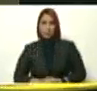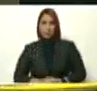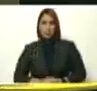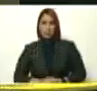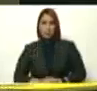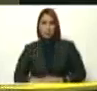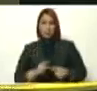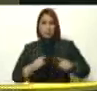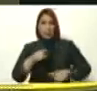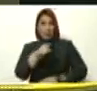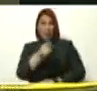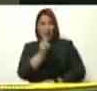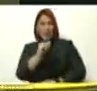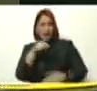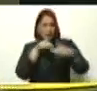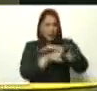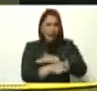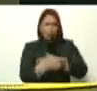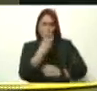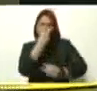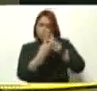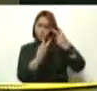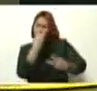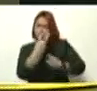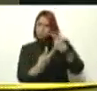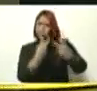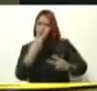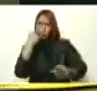Pero hay las causas internas.